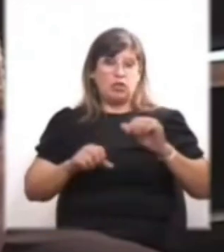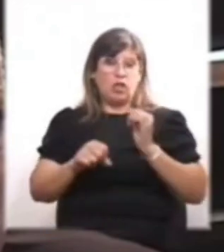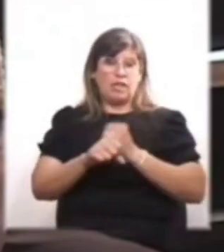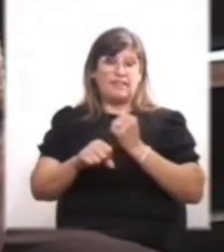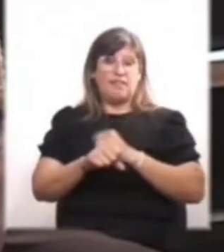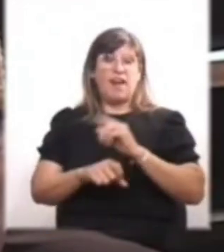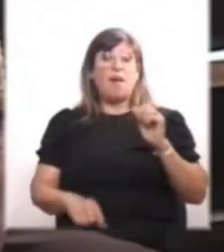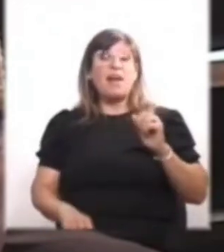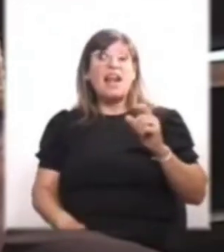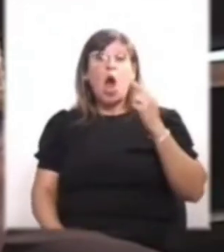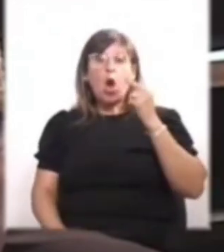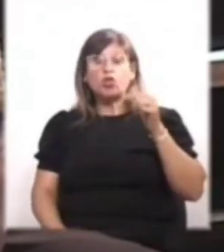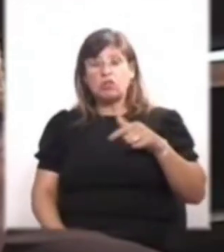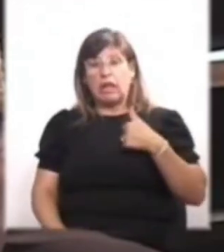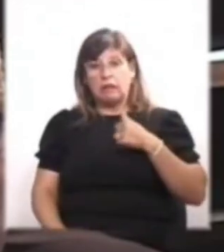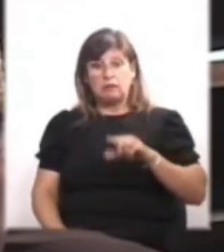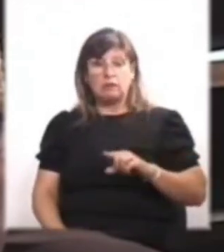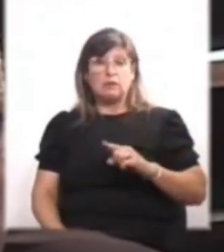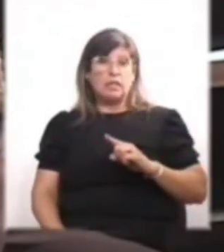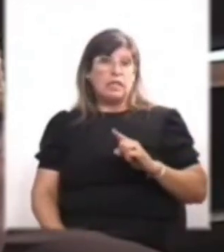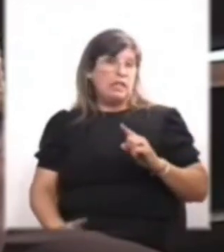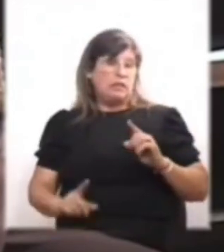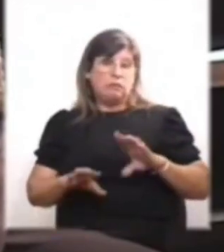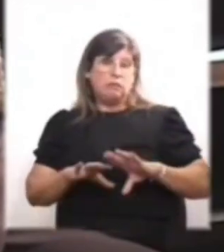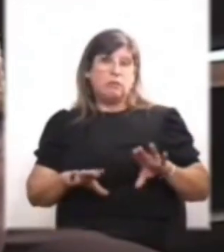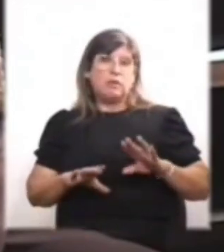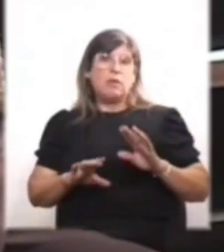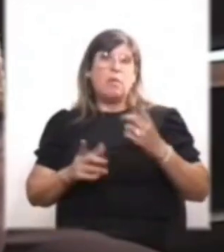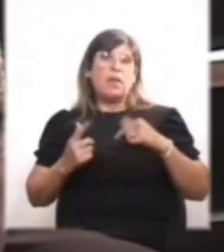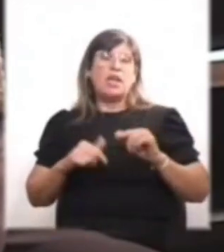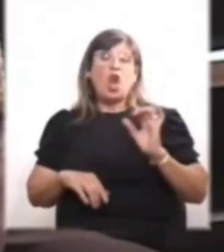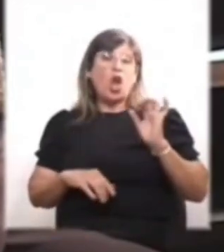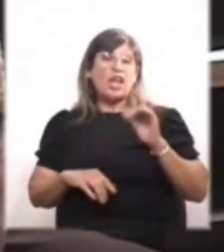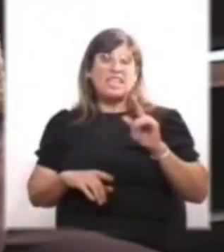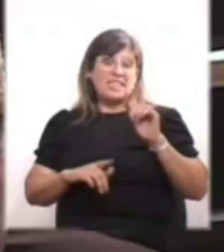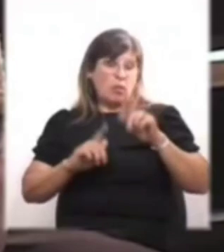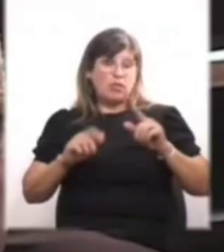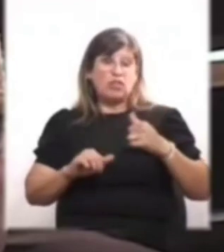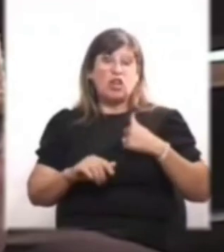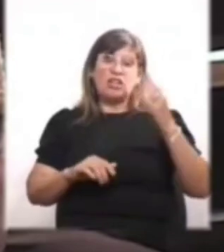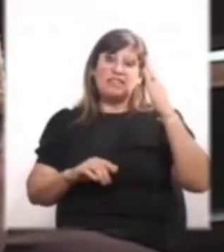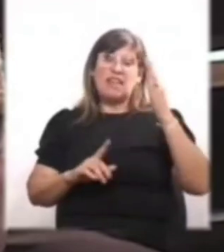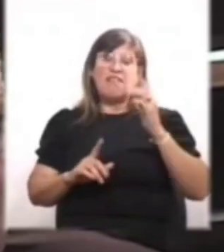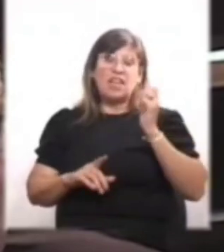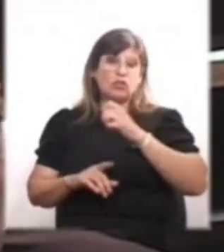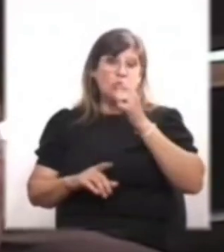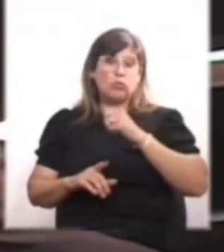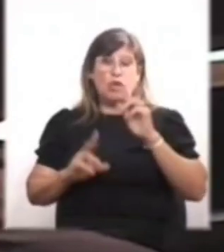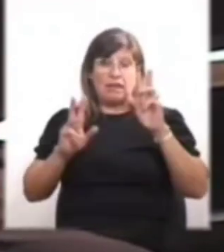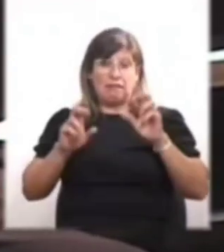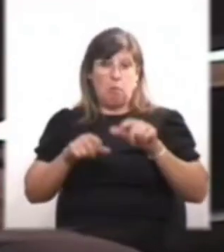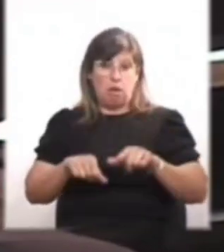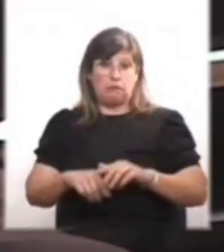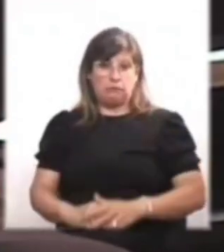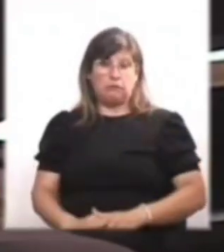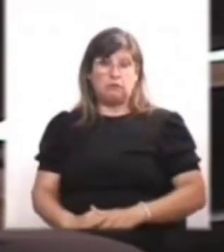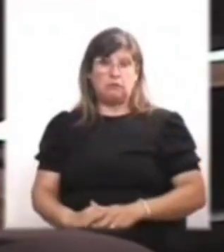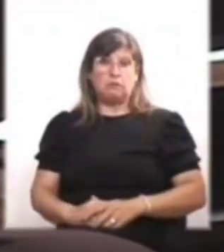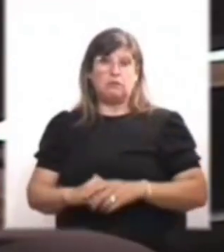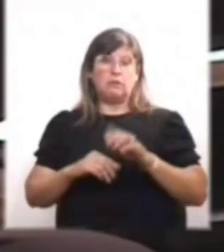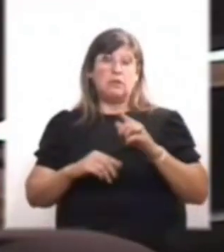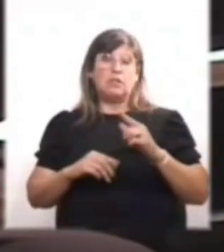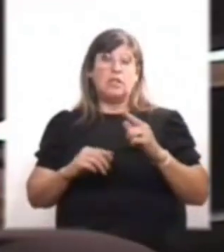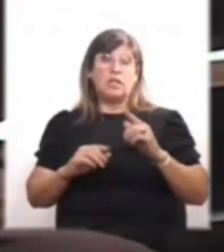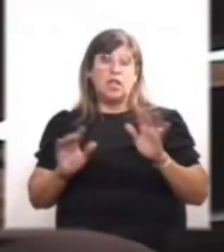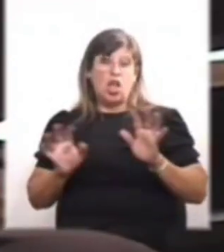que, independientes de toda la estructura, pero eran 15 los que sabían resolver los temas. Los funcionarios